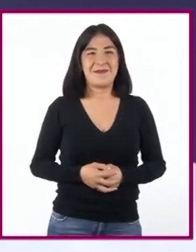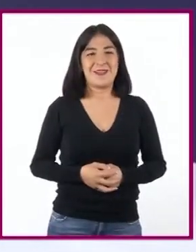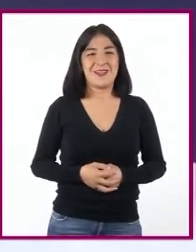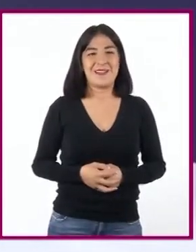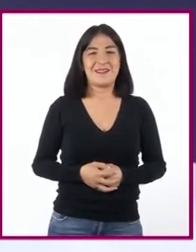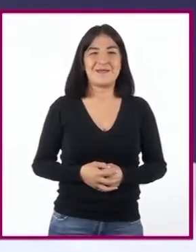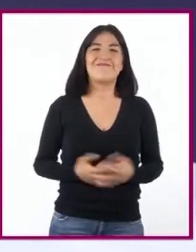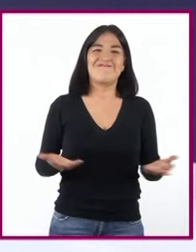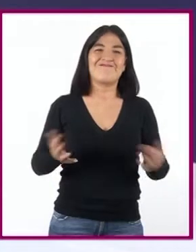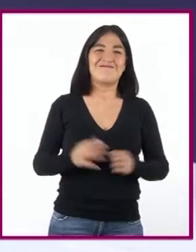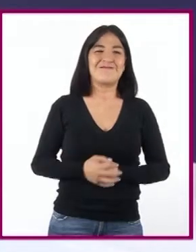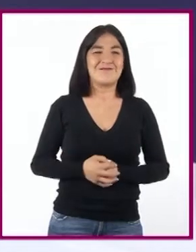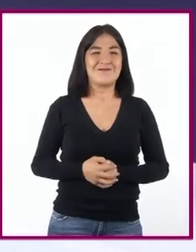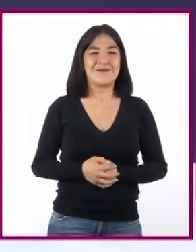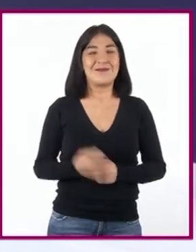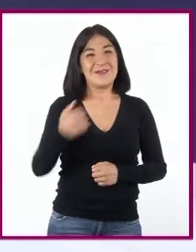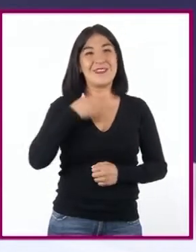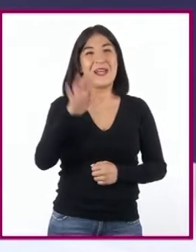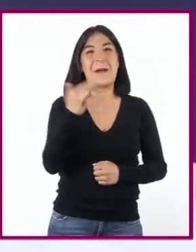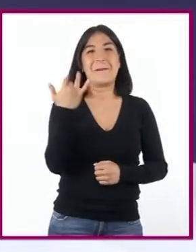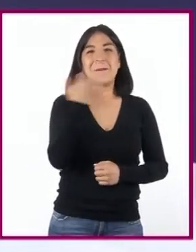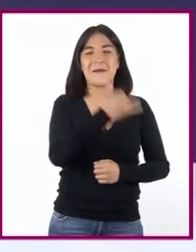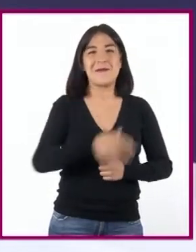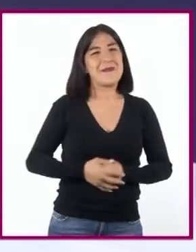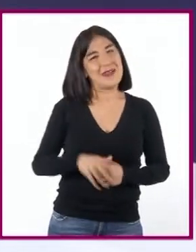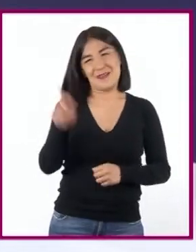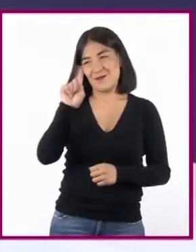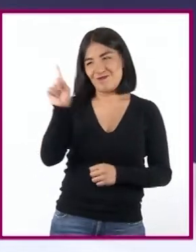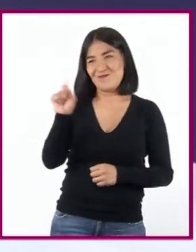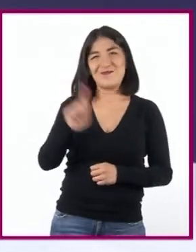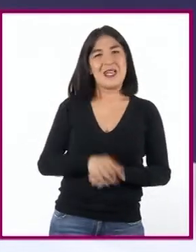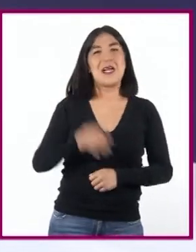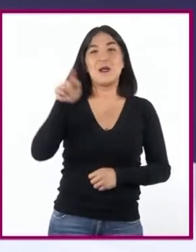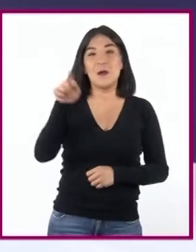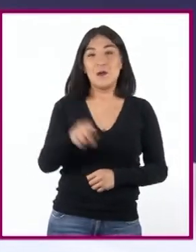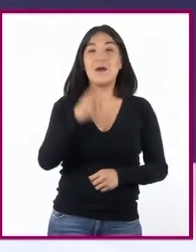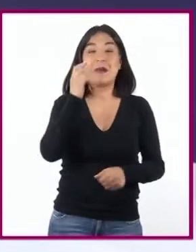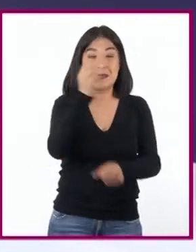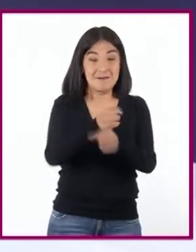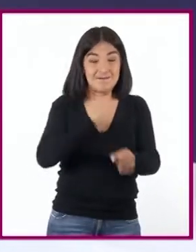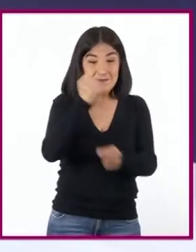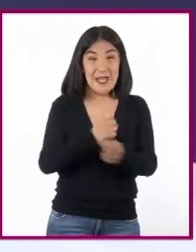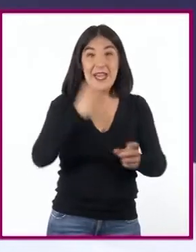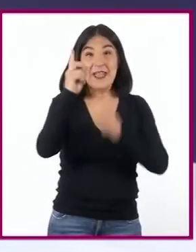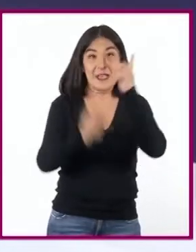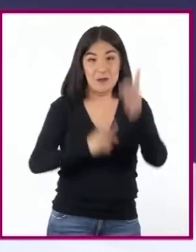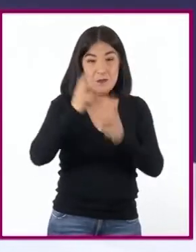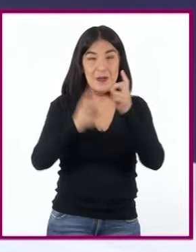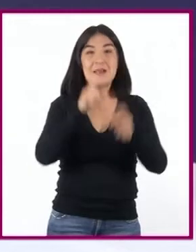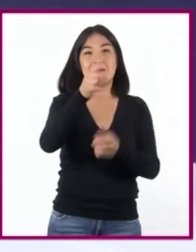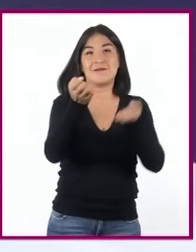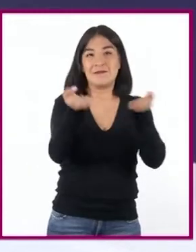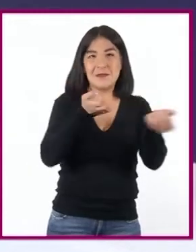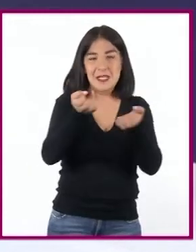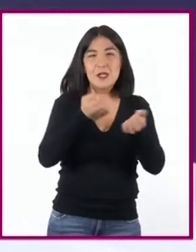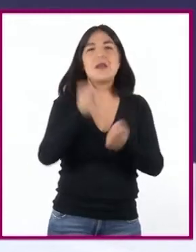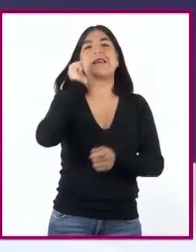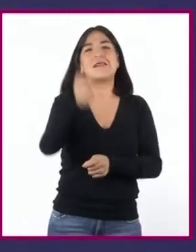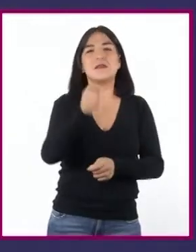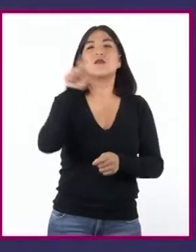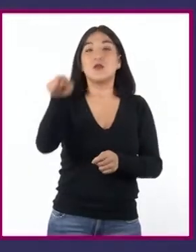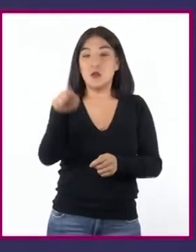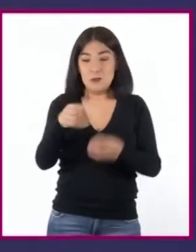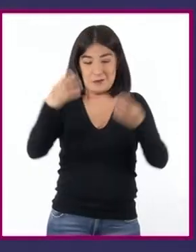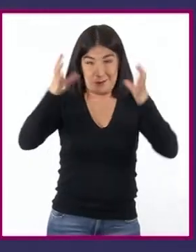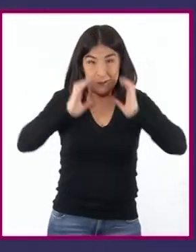sí. Ya se me antojaron. No, al decir practicar algún deporte o actividad física, me refiero a que